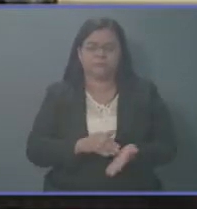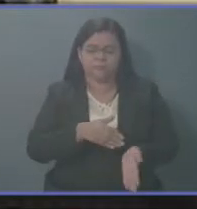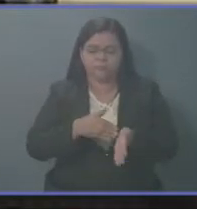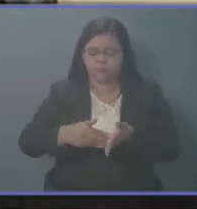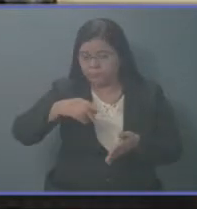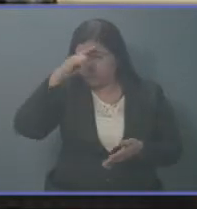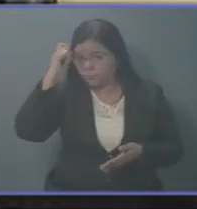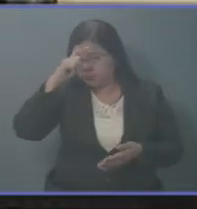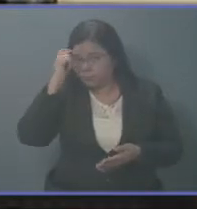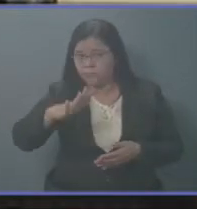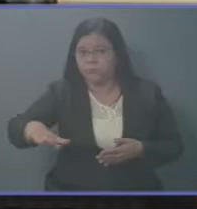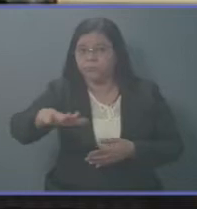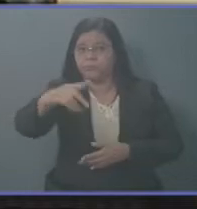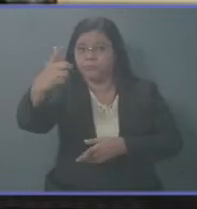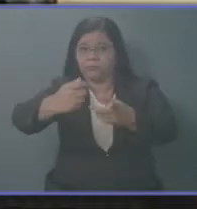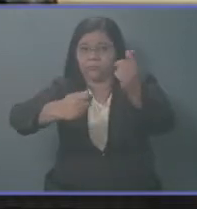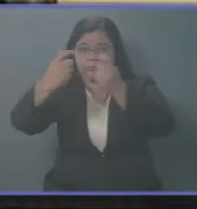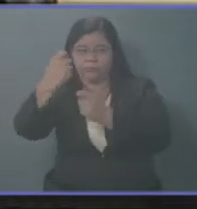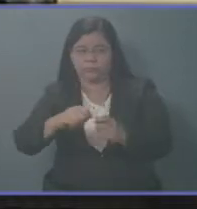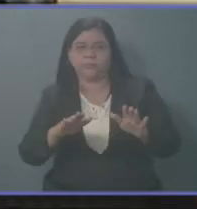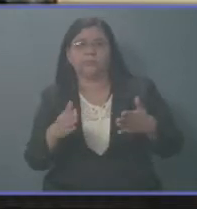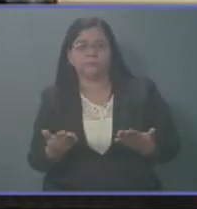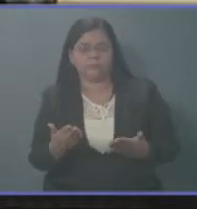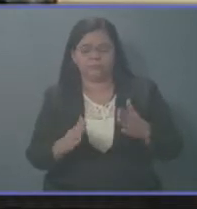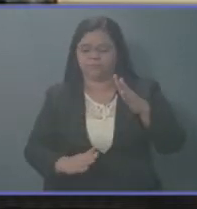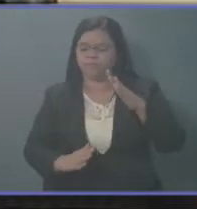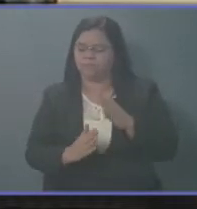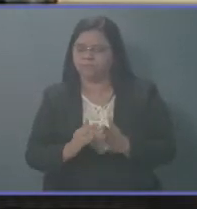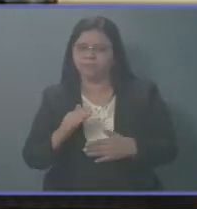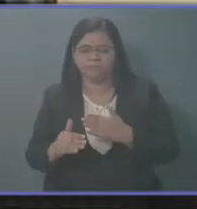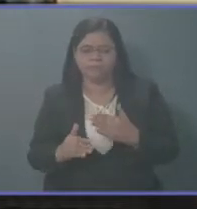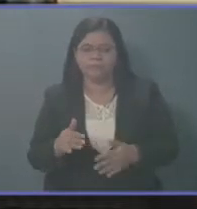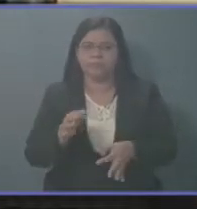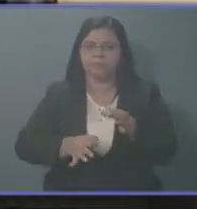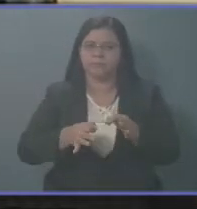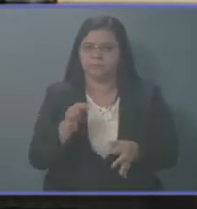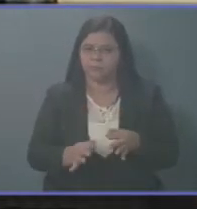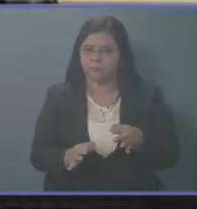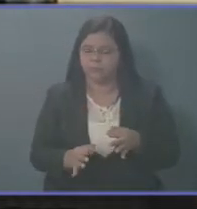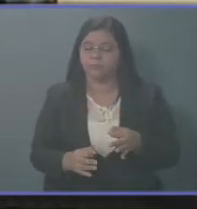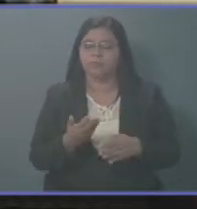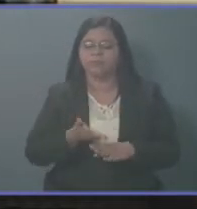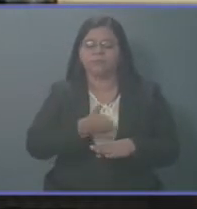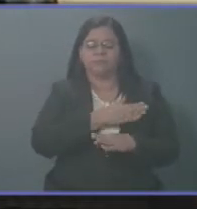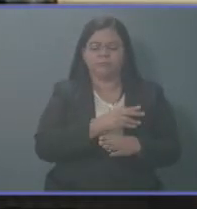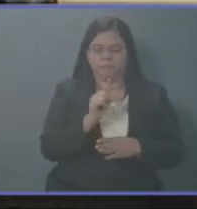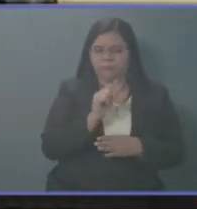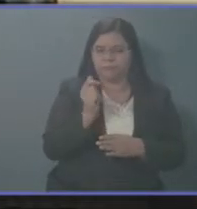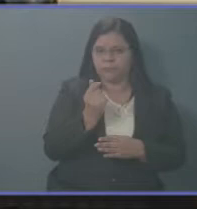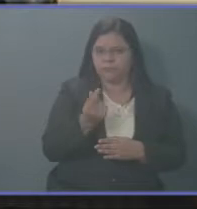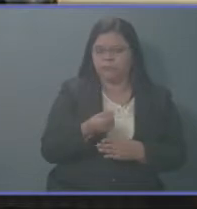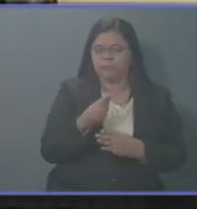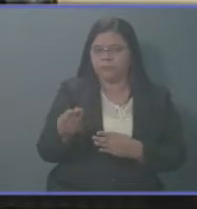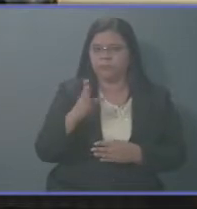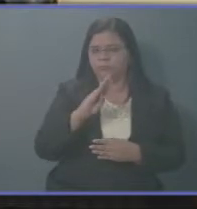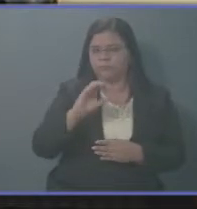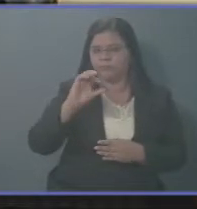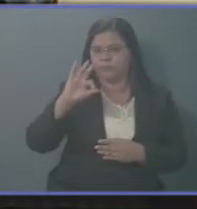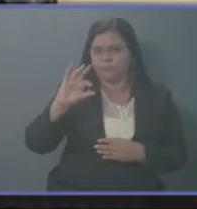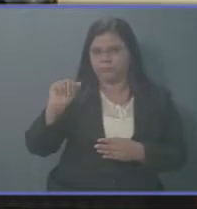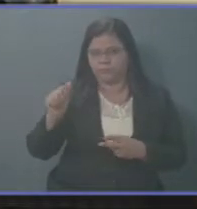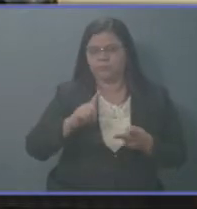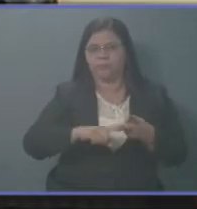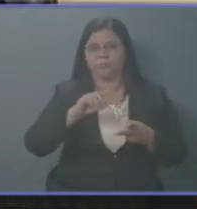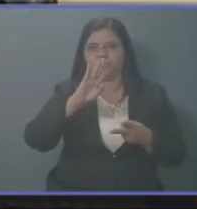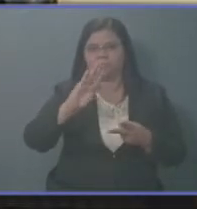del Sector Café, por medio de la suspensión e iniciación de procesos judiciales de los créditos otorgados por el Banco de Fomento Agropecuario, Banco Hipotecario